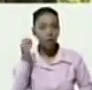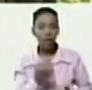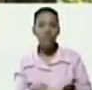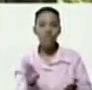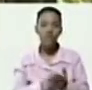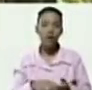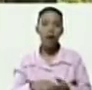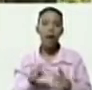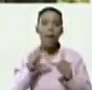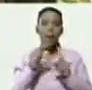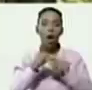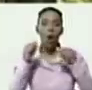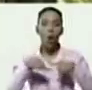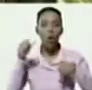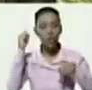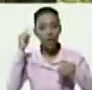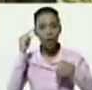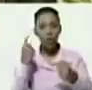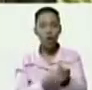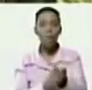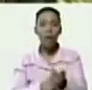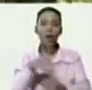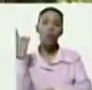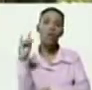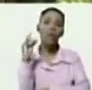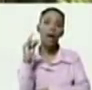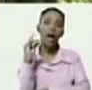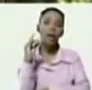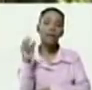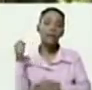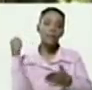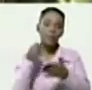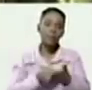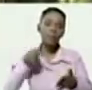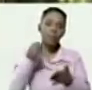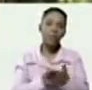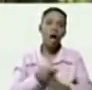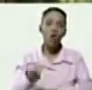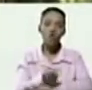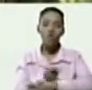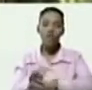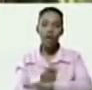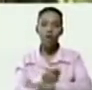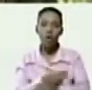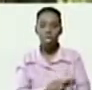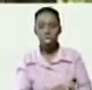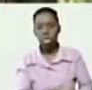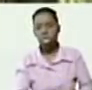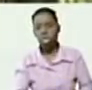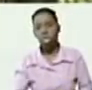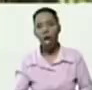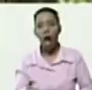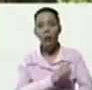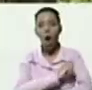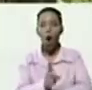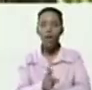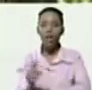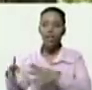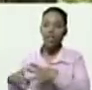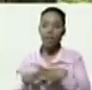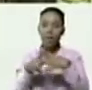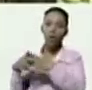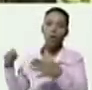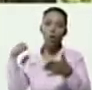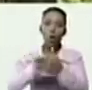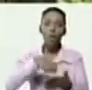hoy día, cuando la hermana Bolivia está sometida a un gobierno arrastrado a las órdenes del imperio después de un golpe de